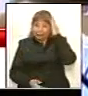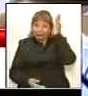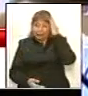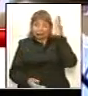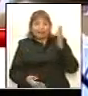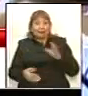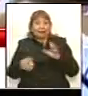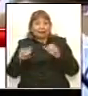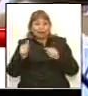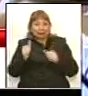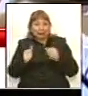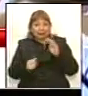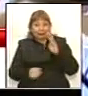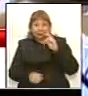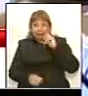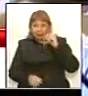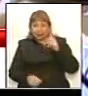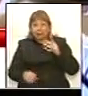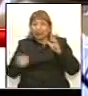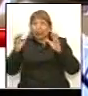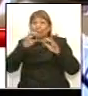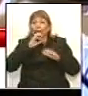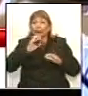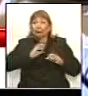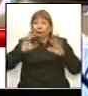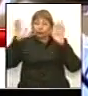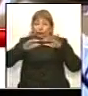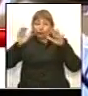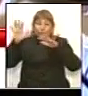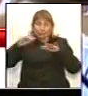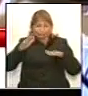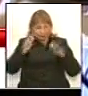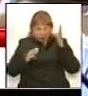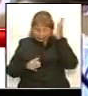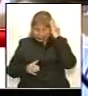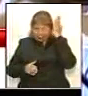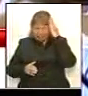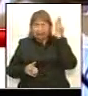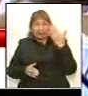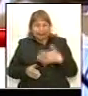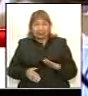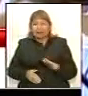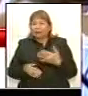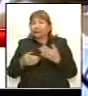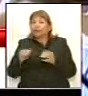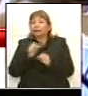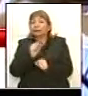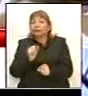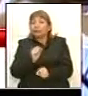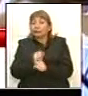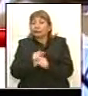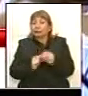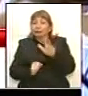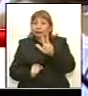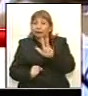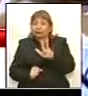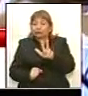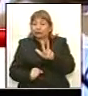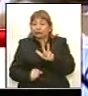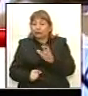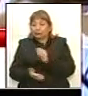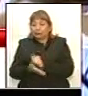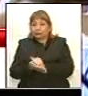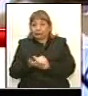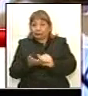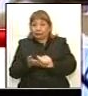Huayco en Chosica, todo eso lo sabemos. La preocupación permanente de esta comisión, que ha sido citar cada tres